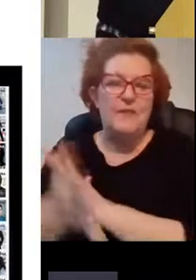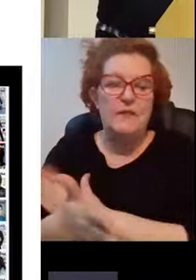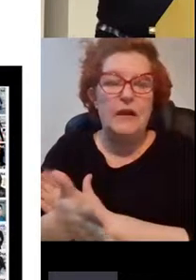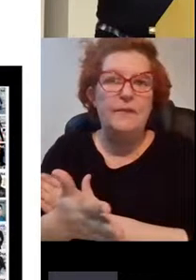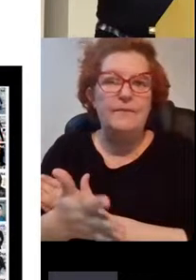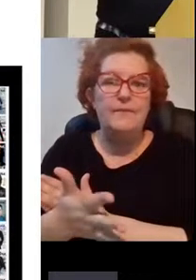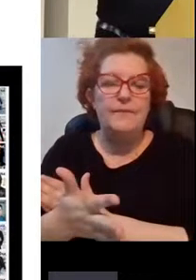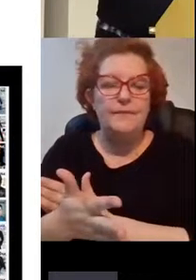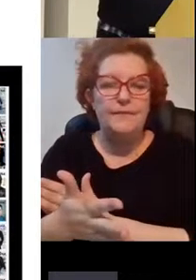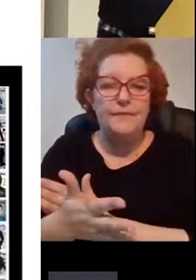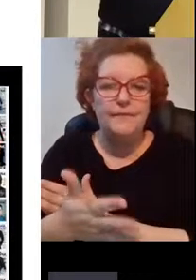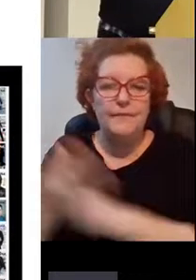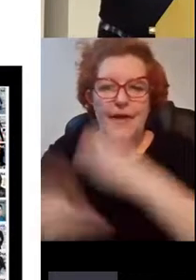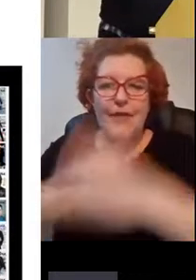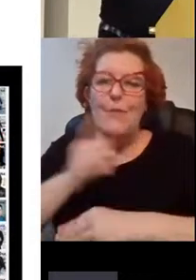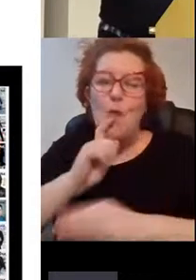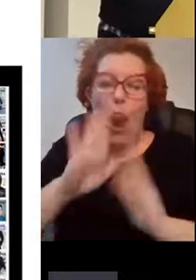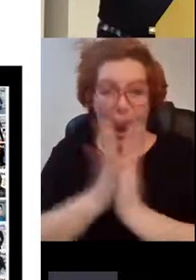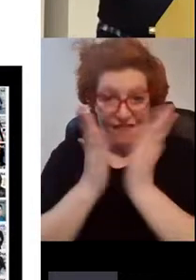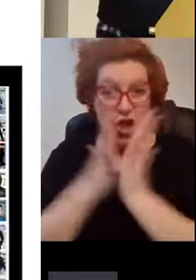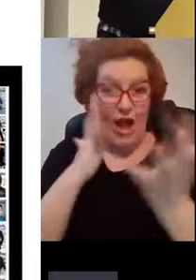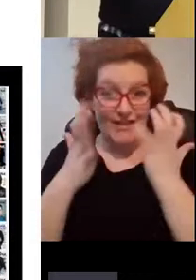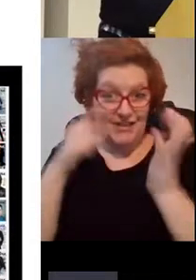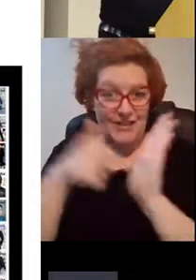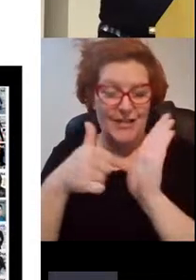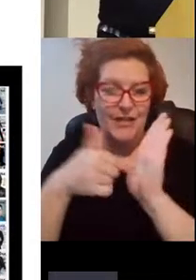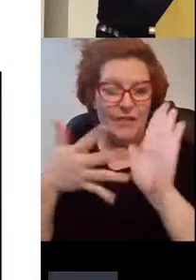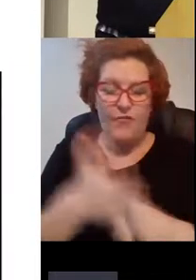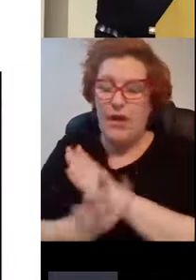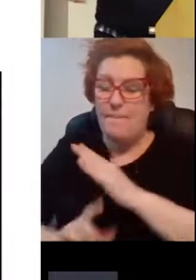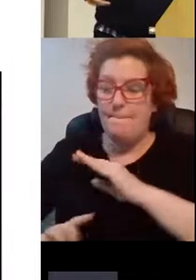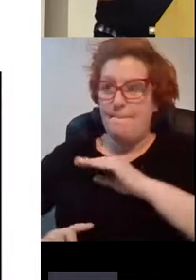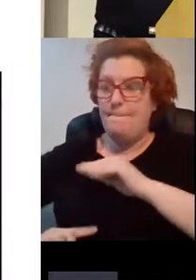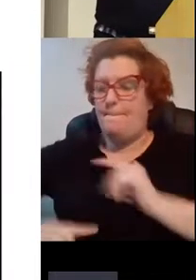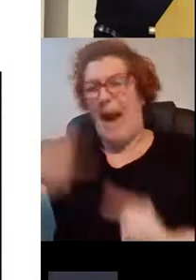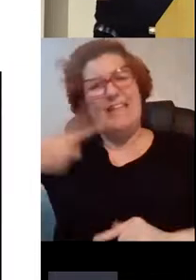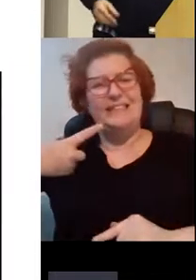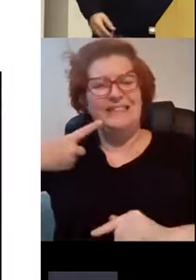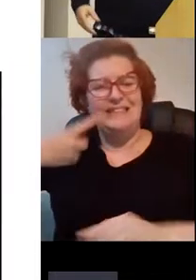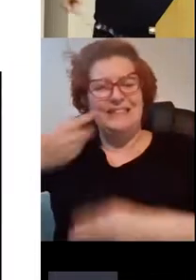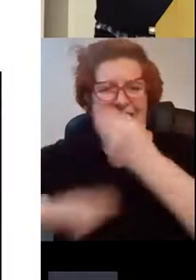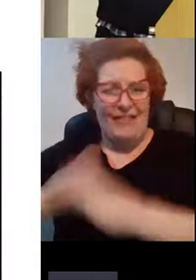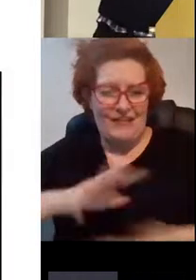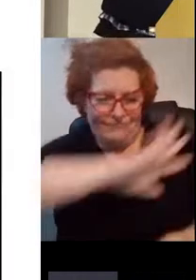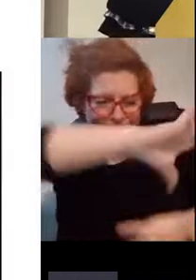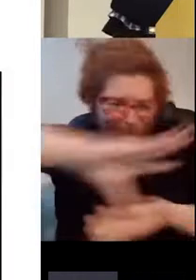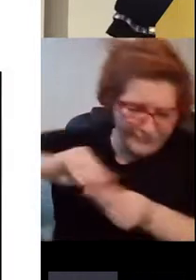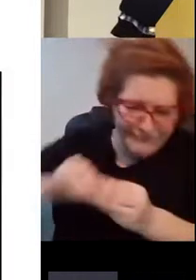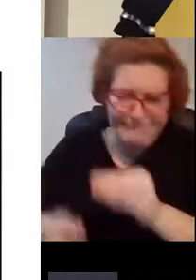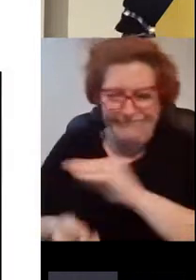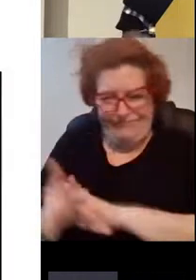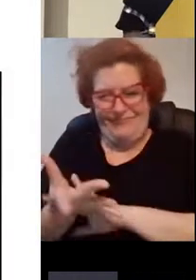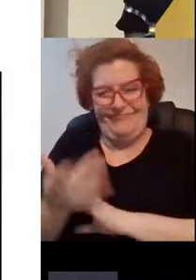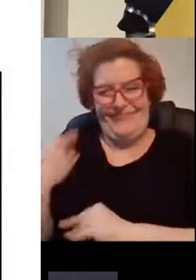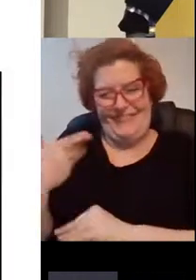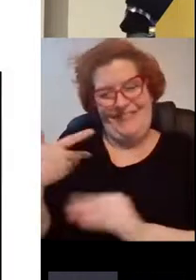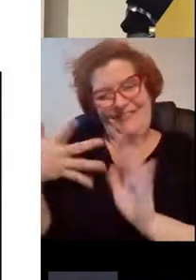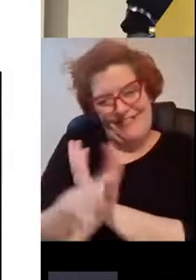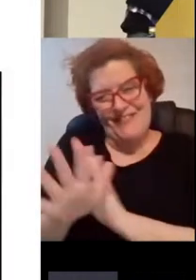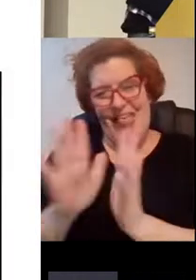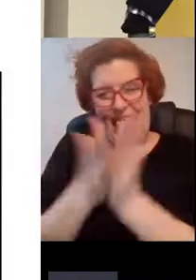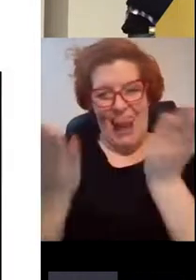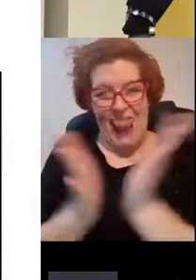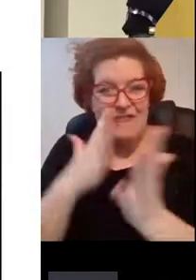situamos el libro de artista como esa máxima realización, puedes pasar de todo esto. Desde el primer momento, desde la